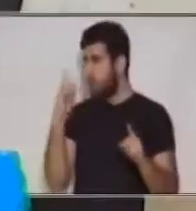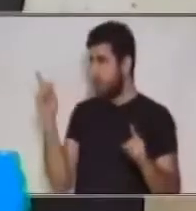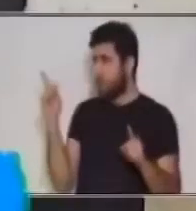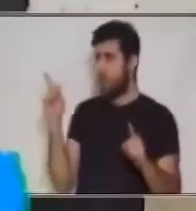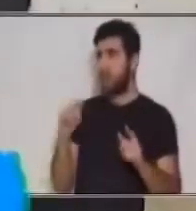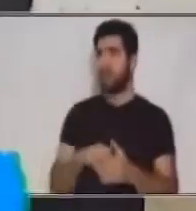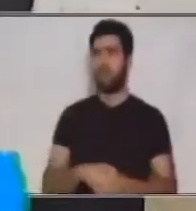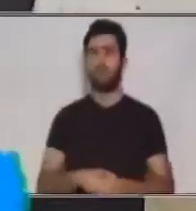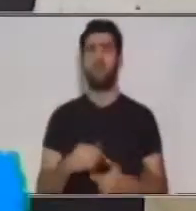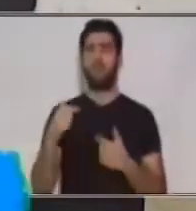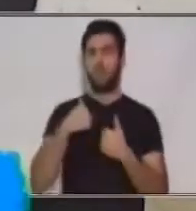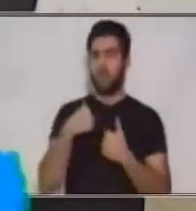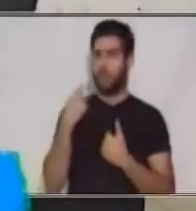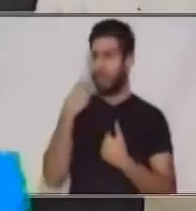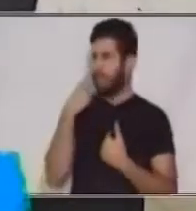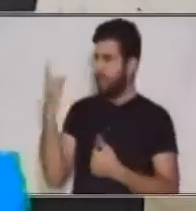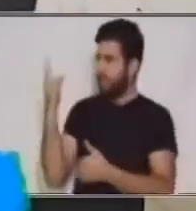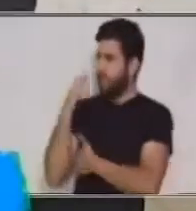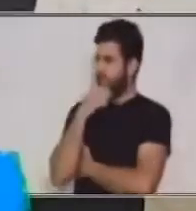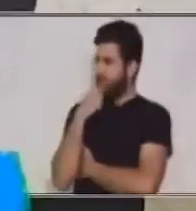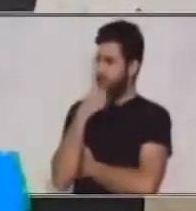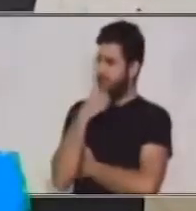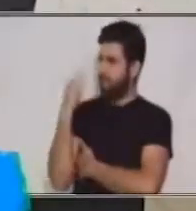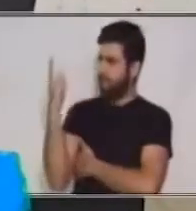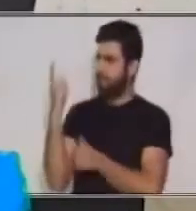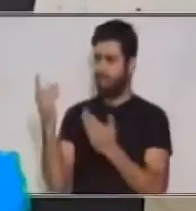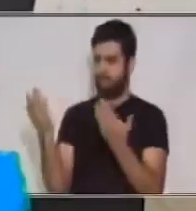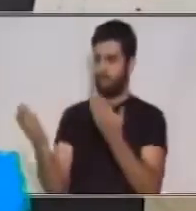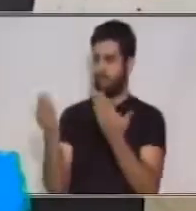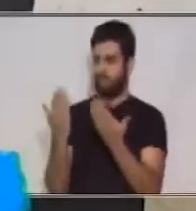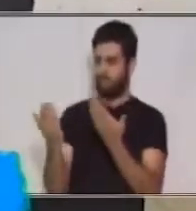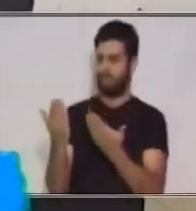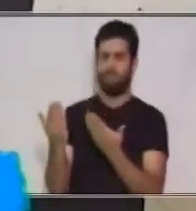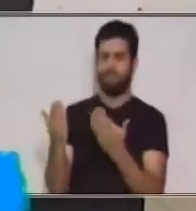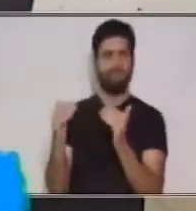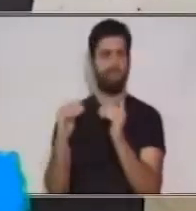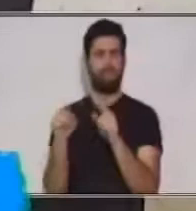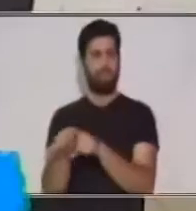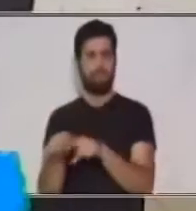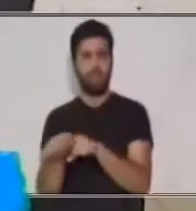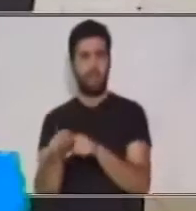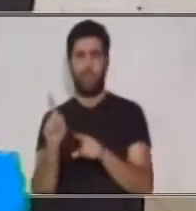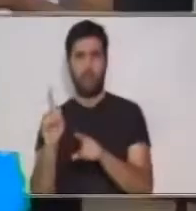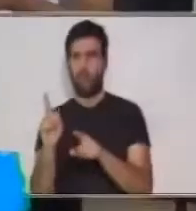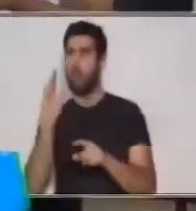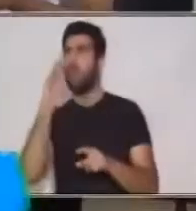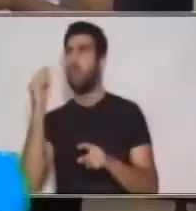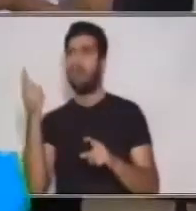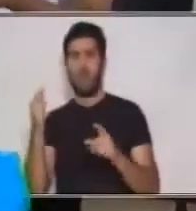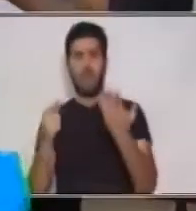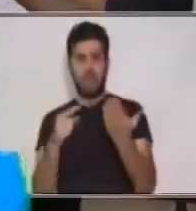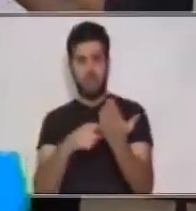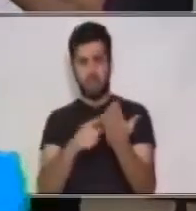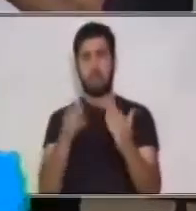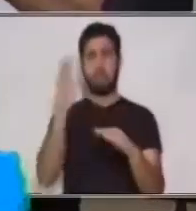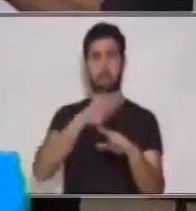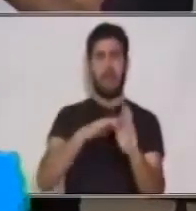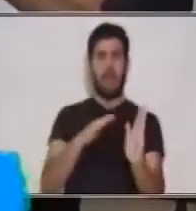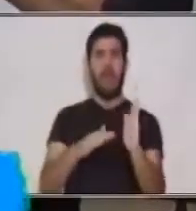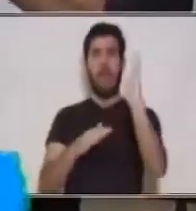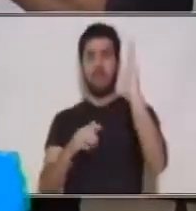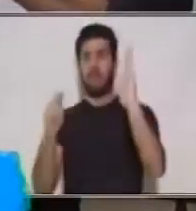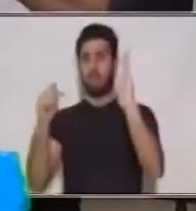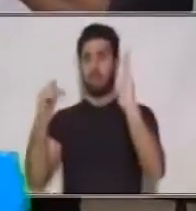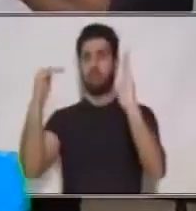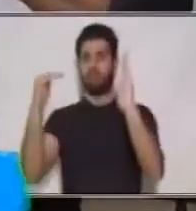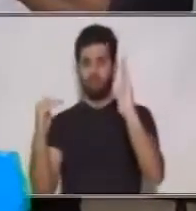bien. A primera vista yo podría decir que no son congruentes, porque este está como que más alto y más